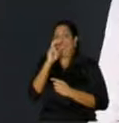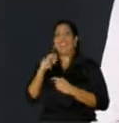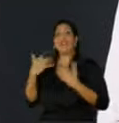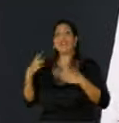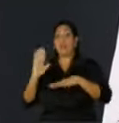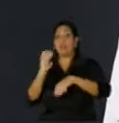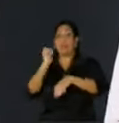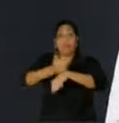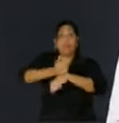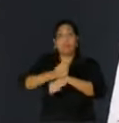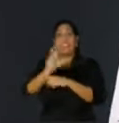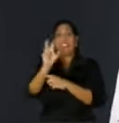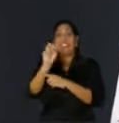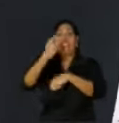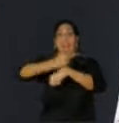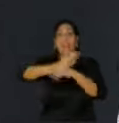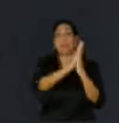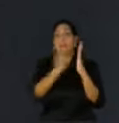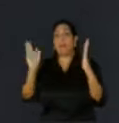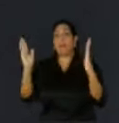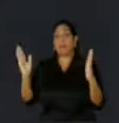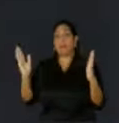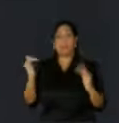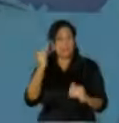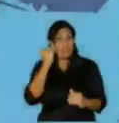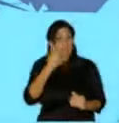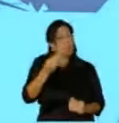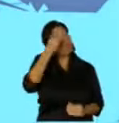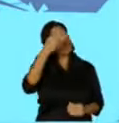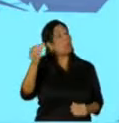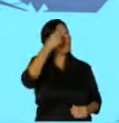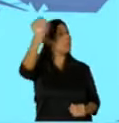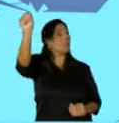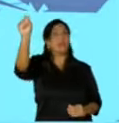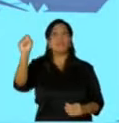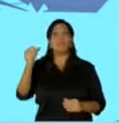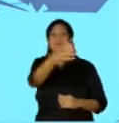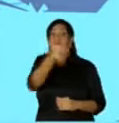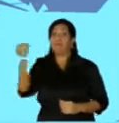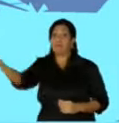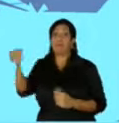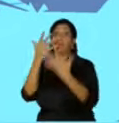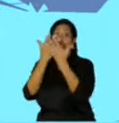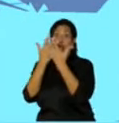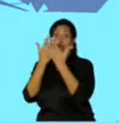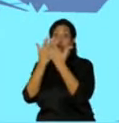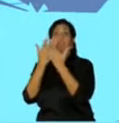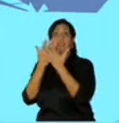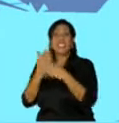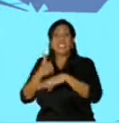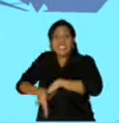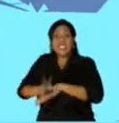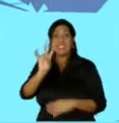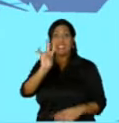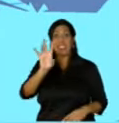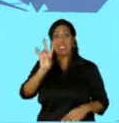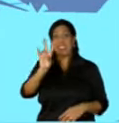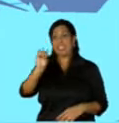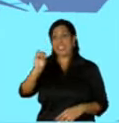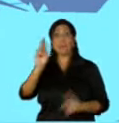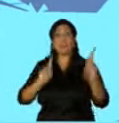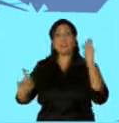días y cualquiera que no cumpla con ella tiene que ir a un mes de cárcel. Tanto así que ya tienen más de 760 personas detenidas por no cumplir